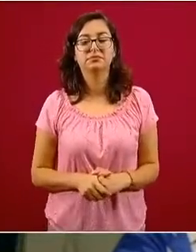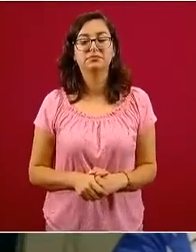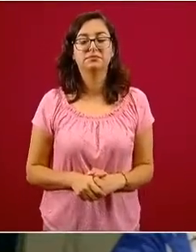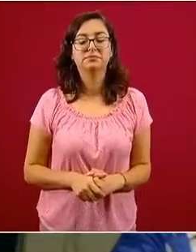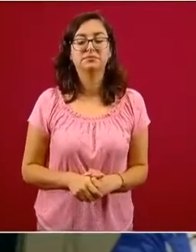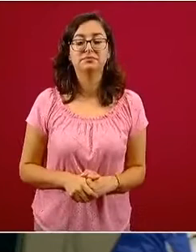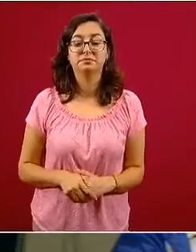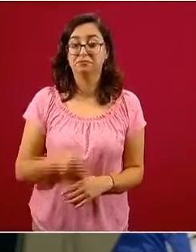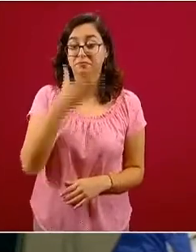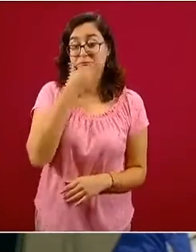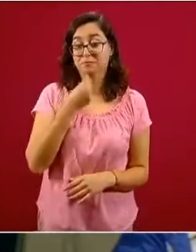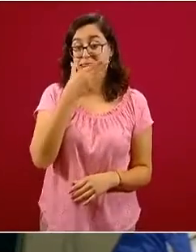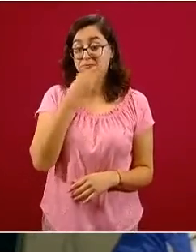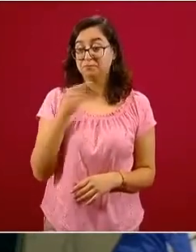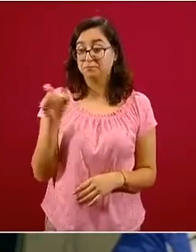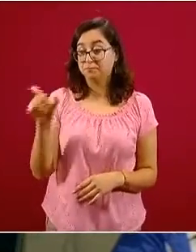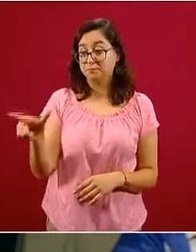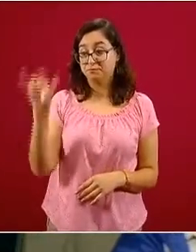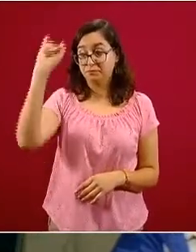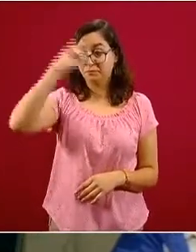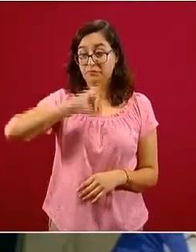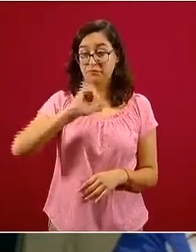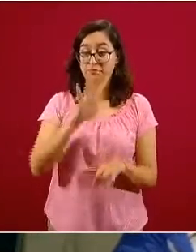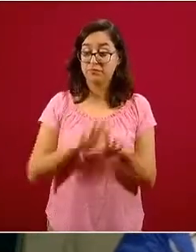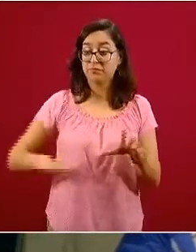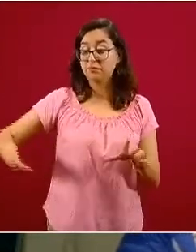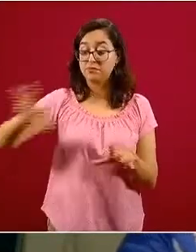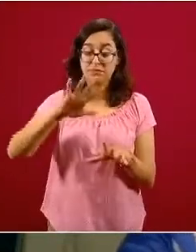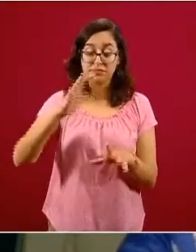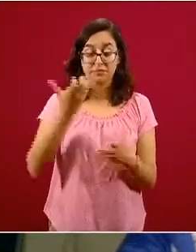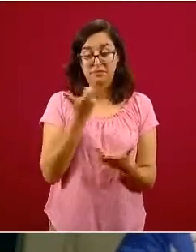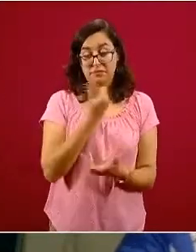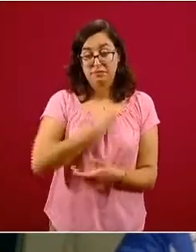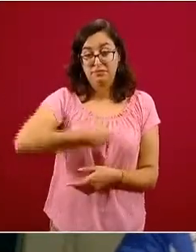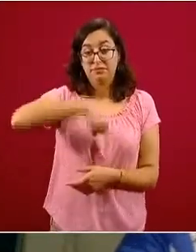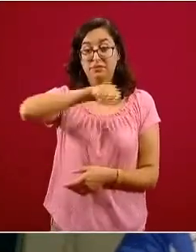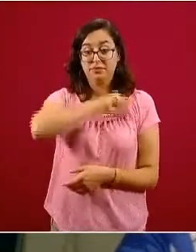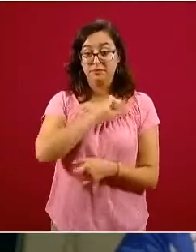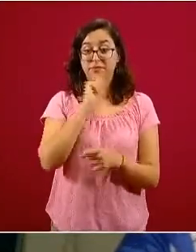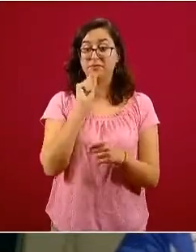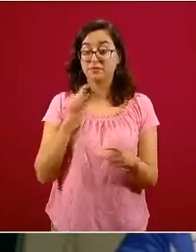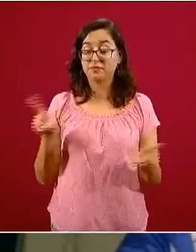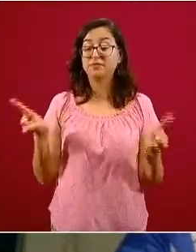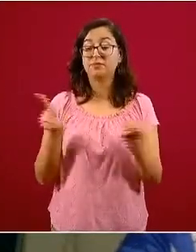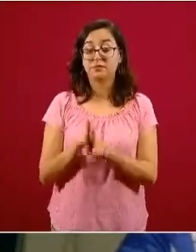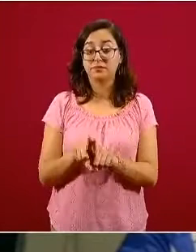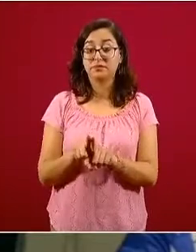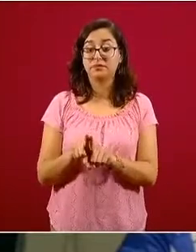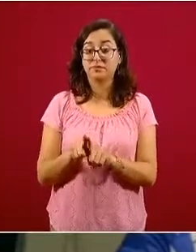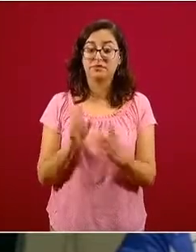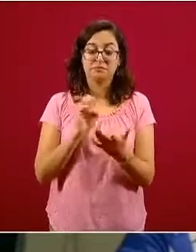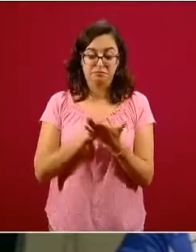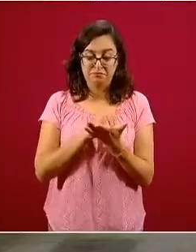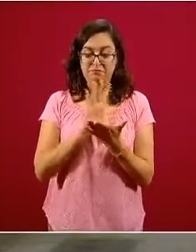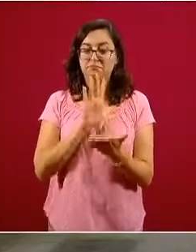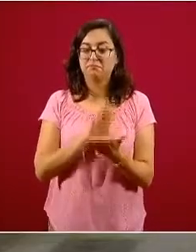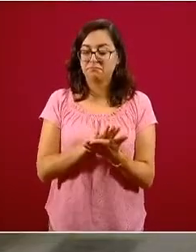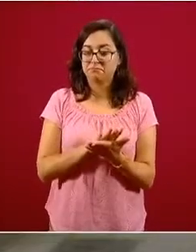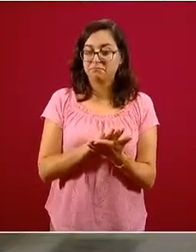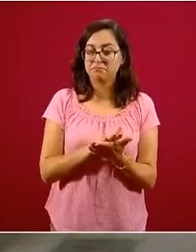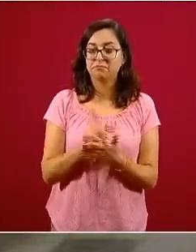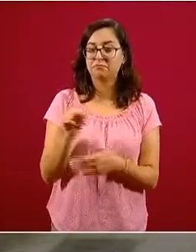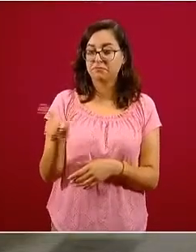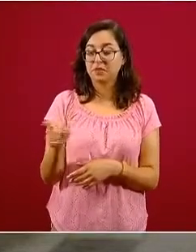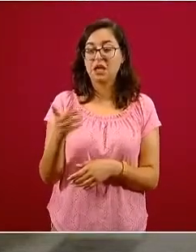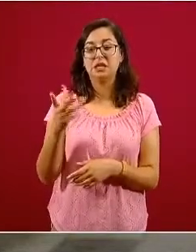Este jefe sanitario o de la jurisdicción sanitaria, también logramos documentar que